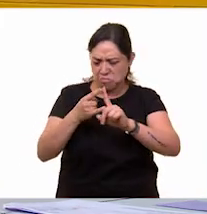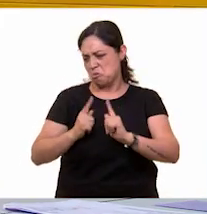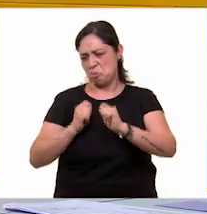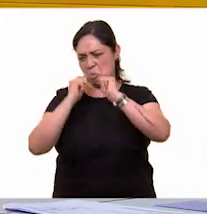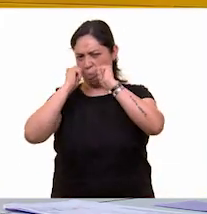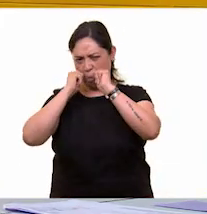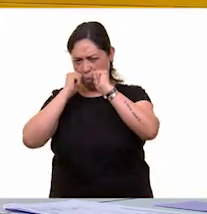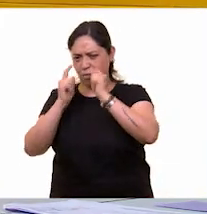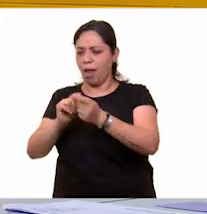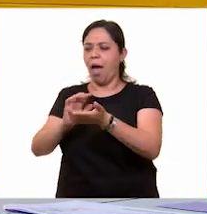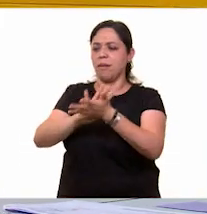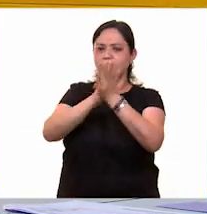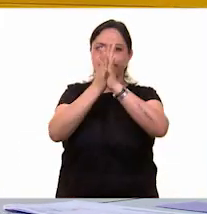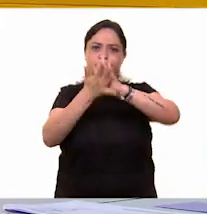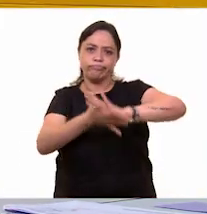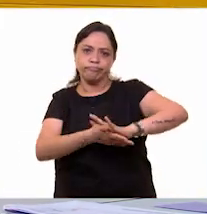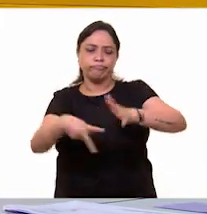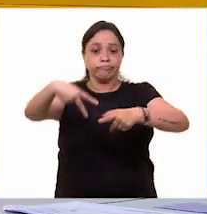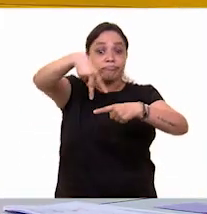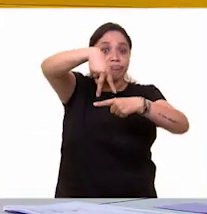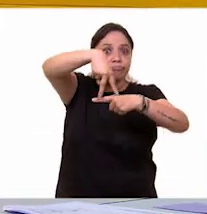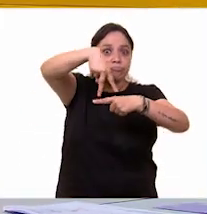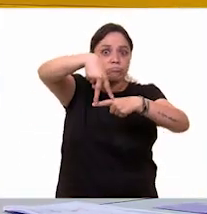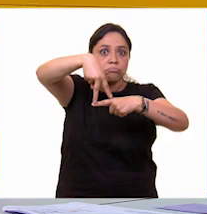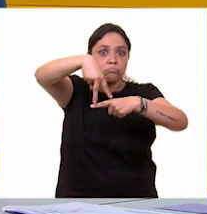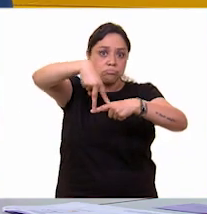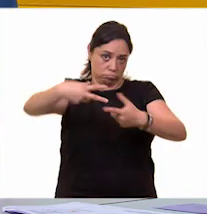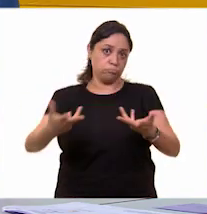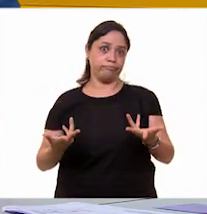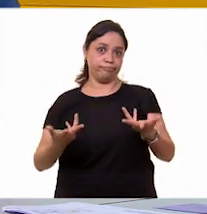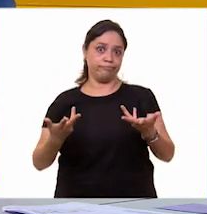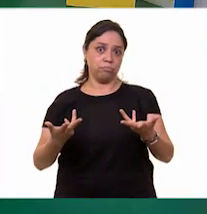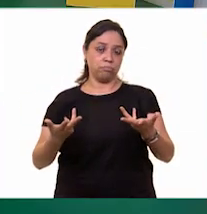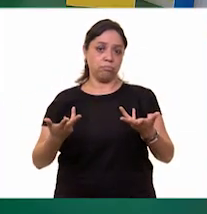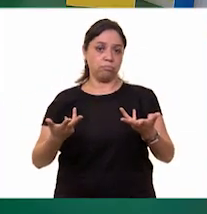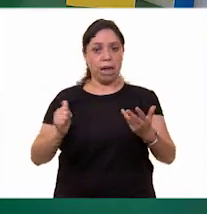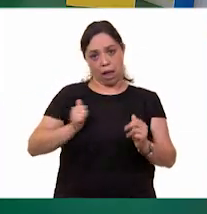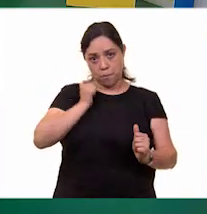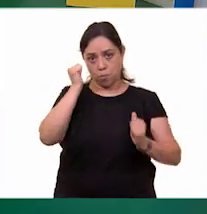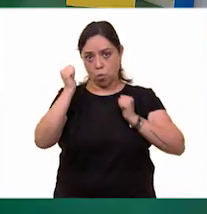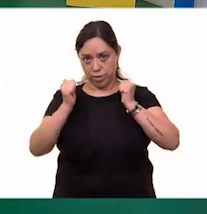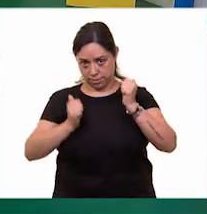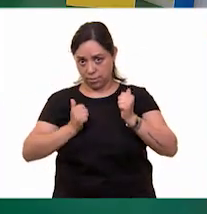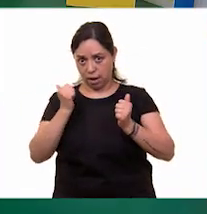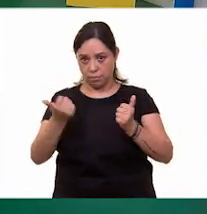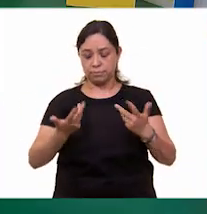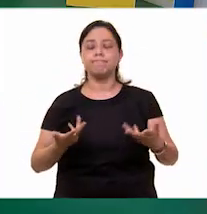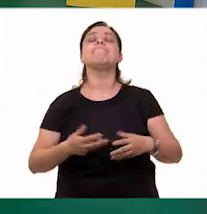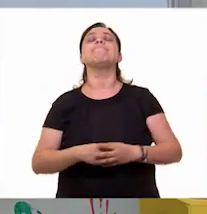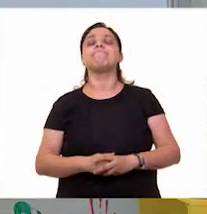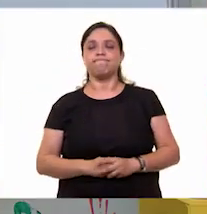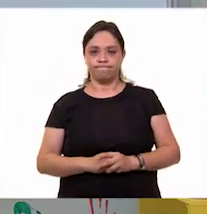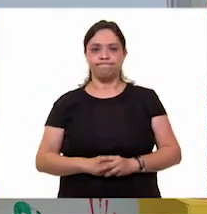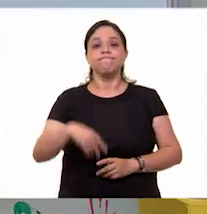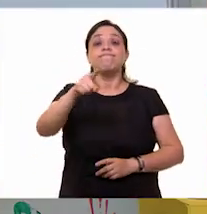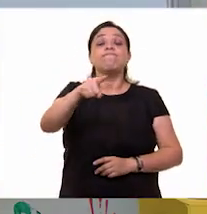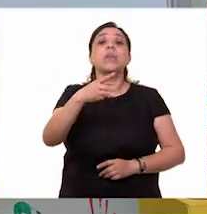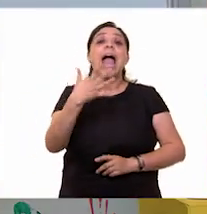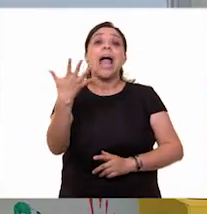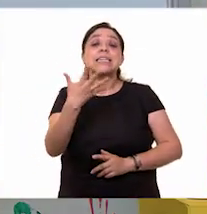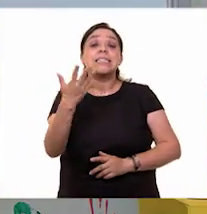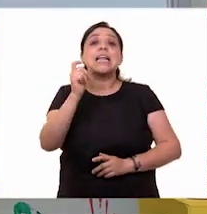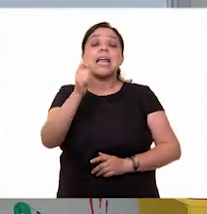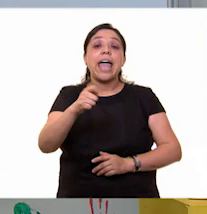hacer la forma de un triángulo. Claro. Y así no se desperdicia nada. Exacto. Bien. Entonces tú ve recortando, puede hacer triángulos. Tienen